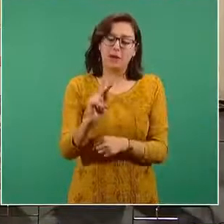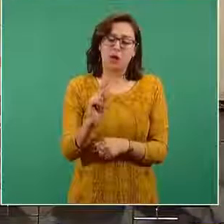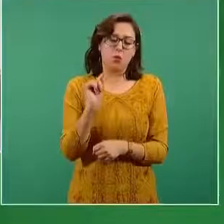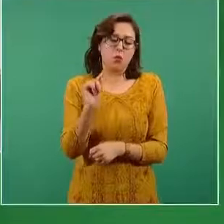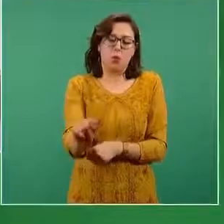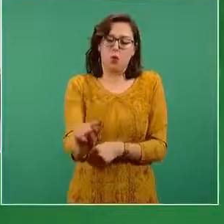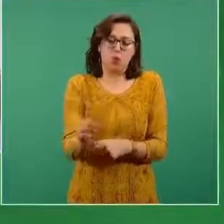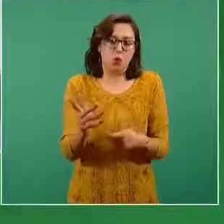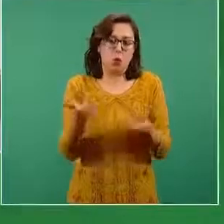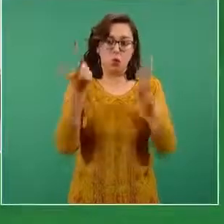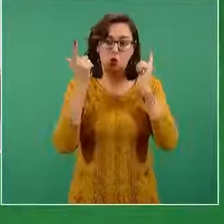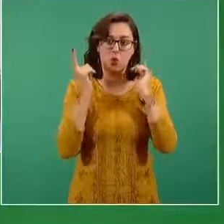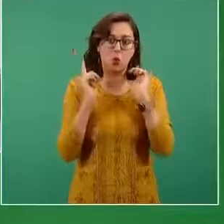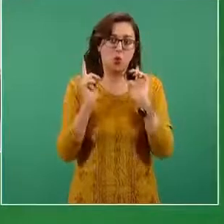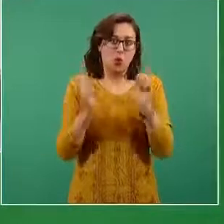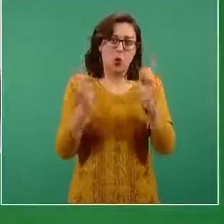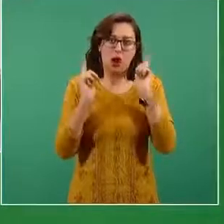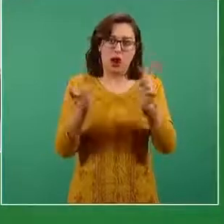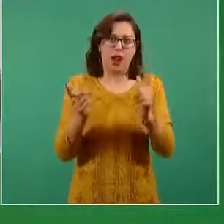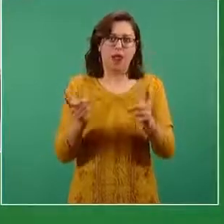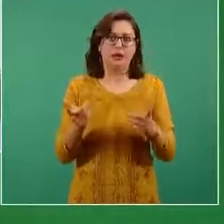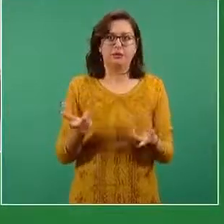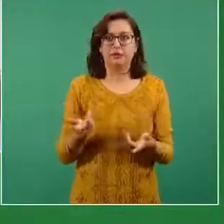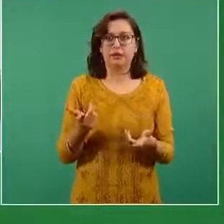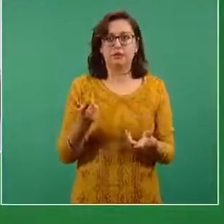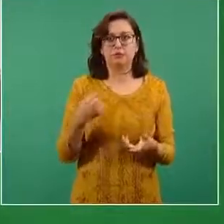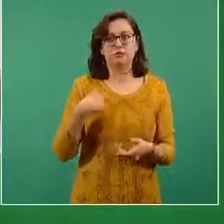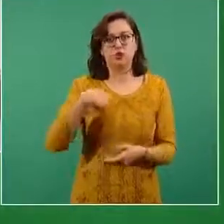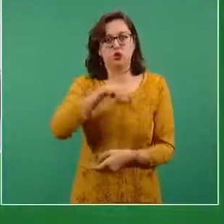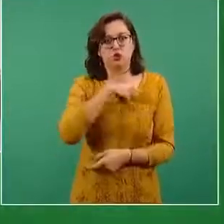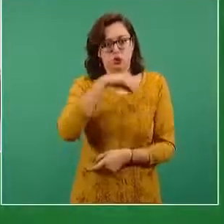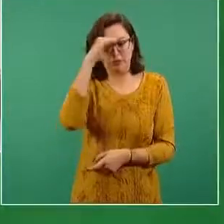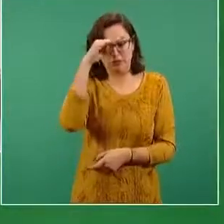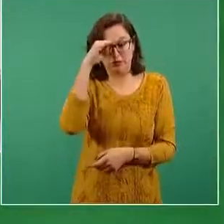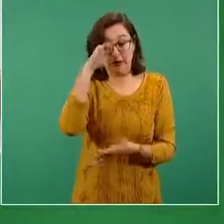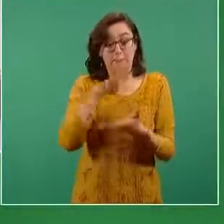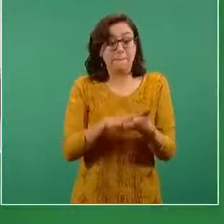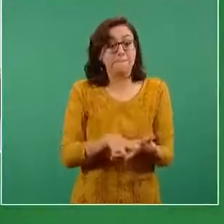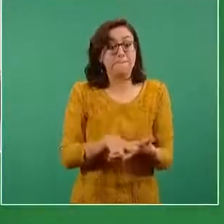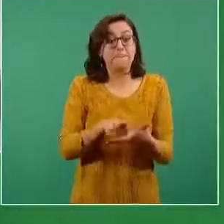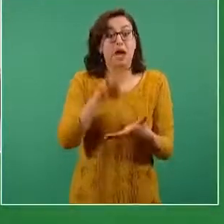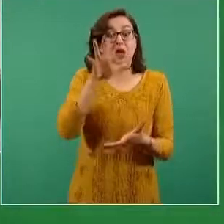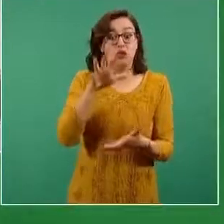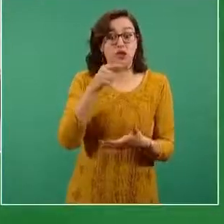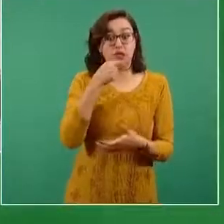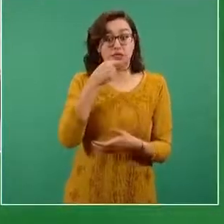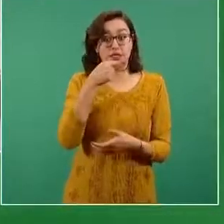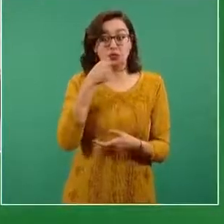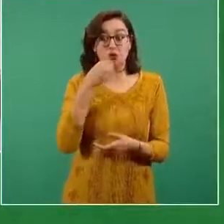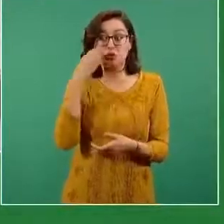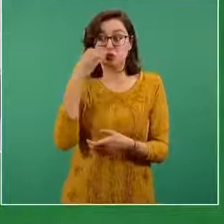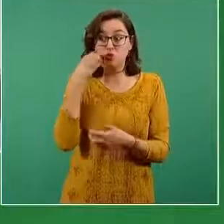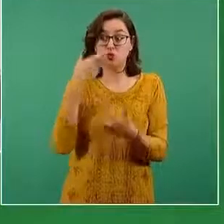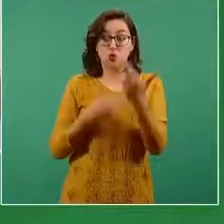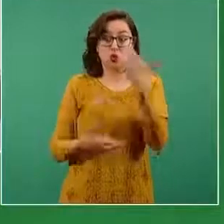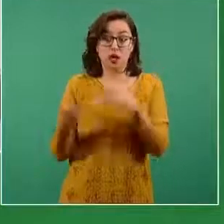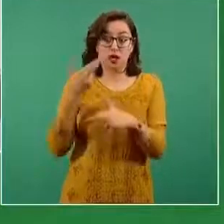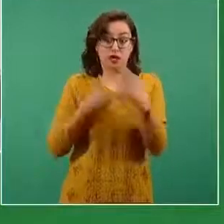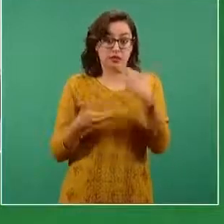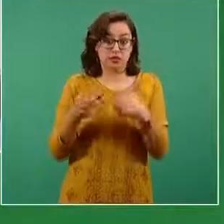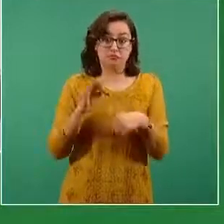excepción. Garantizar que el gran volumen de niños puedan regresar a la escuela con